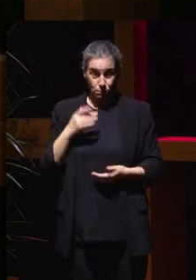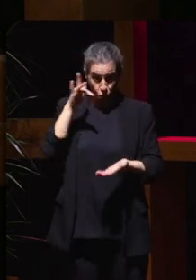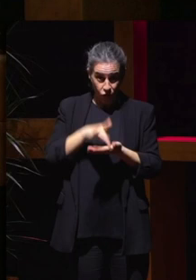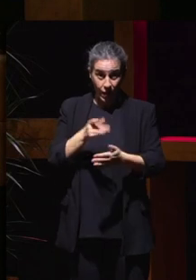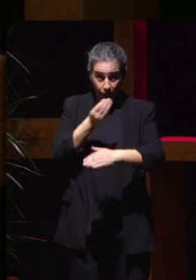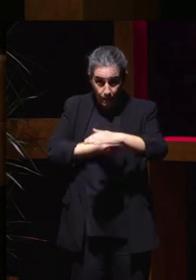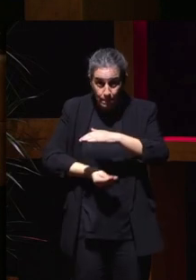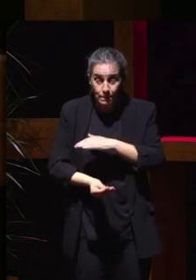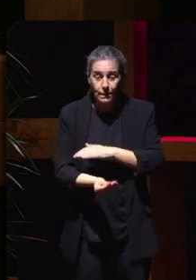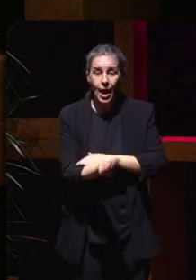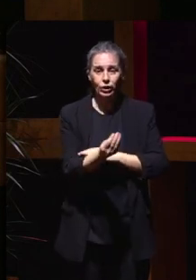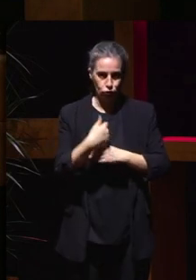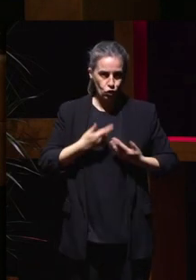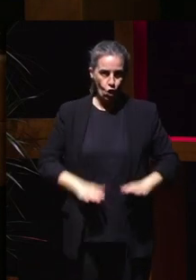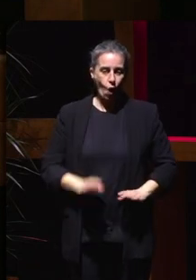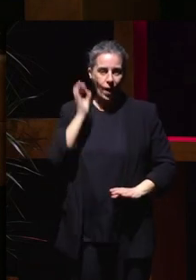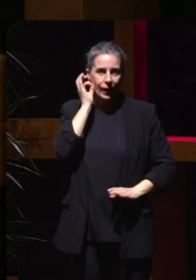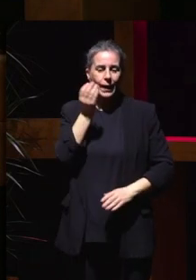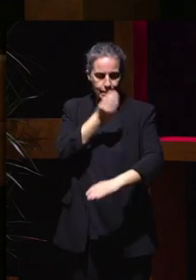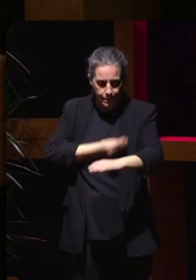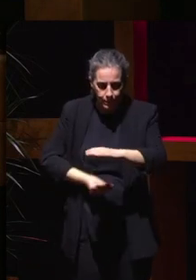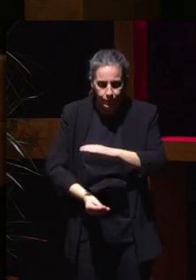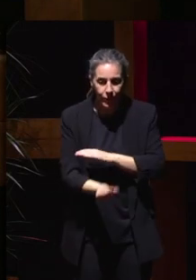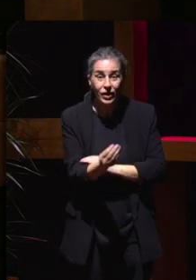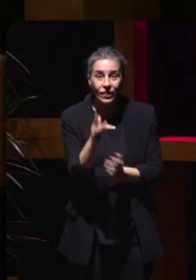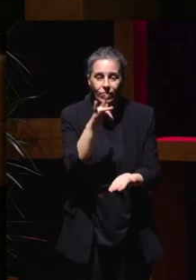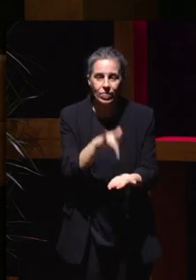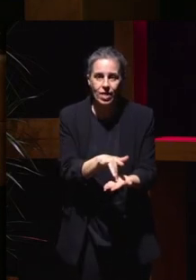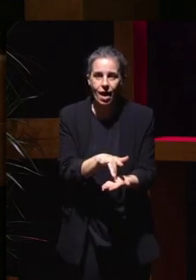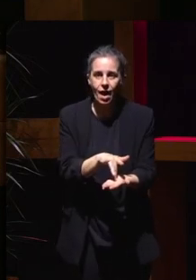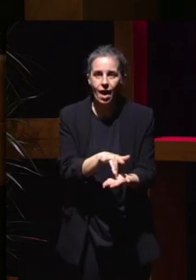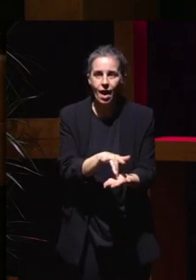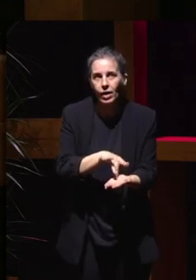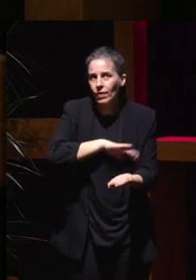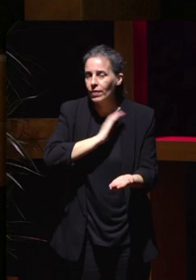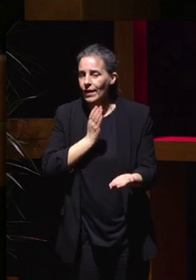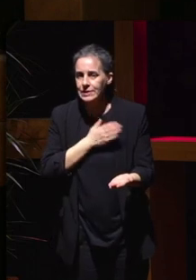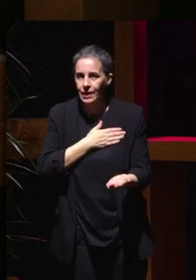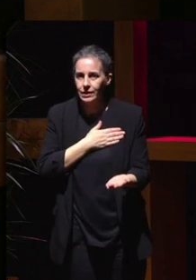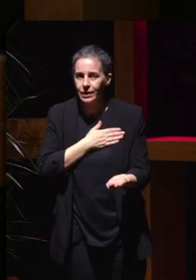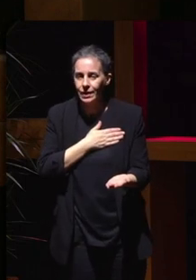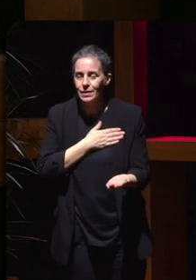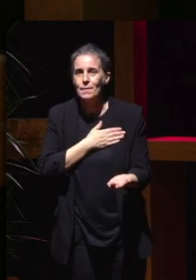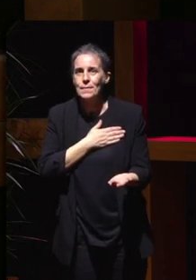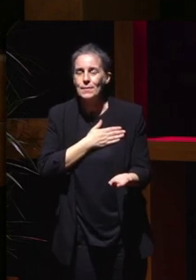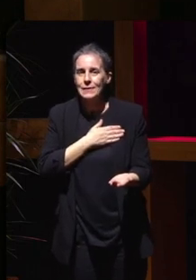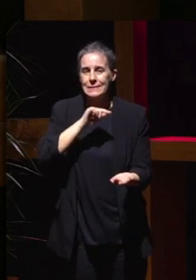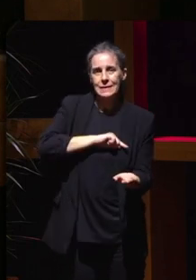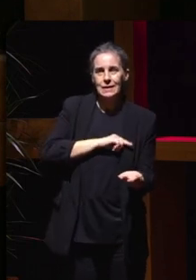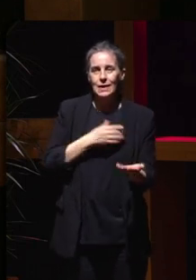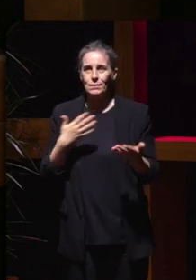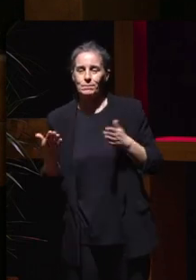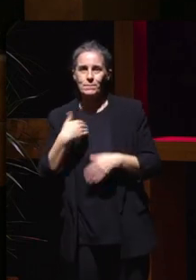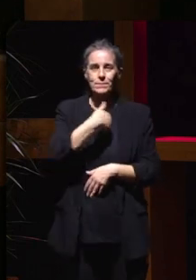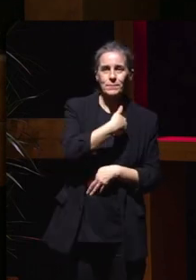amiñafilla y odia inmediatamente posterior o parte de la mediafilla Para mí fueron odia más enfermos toda mi vida y yo mismo